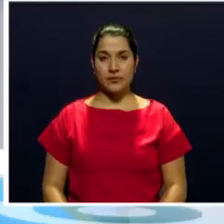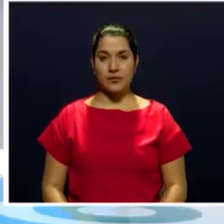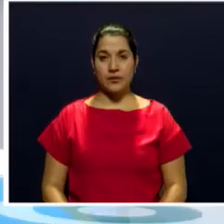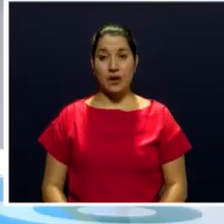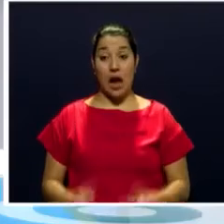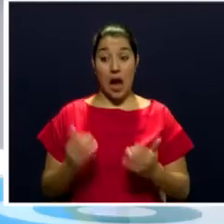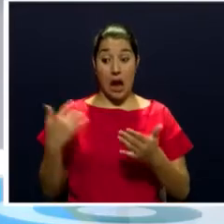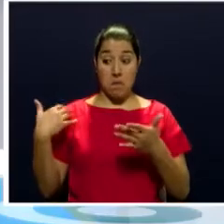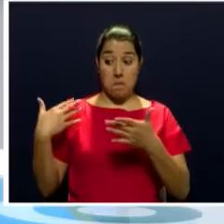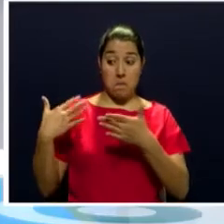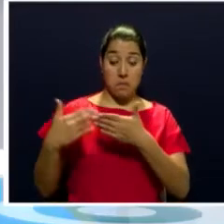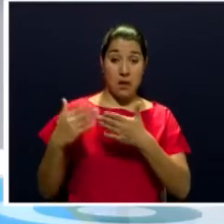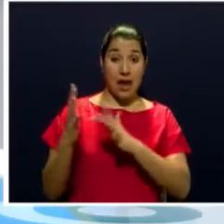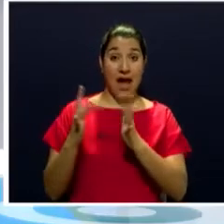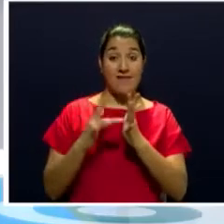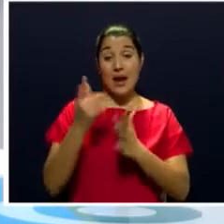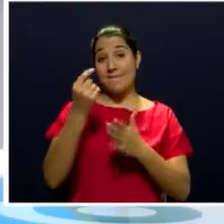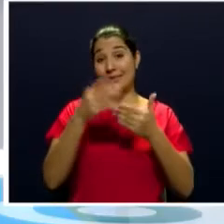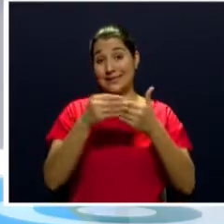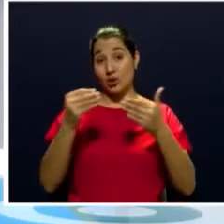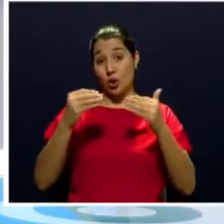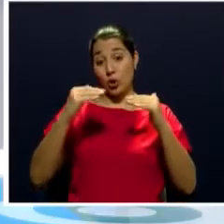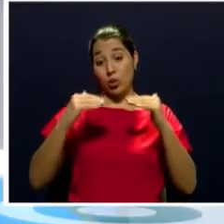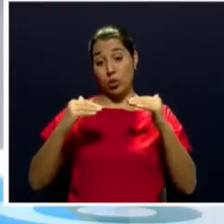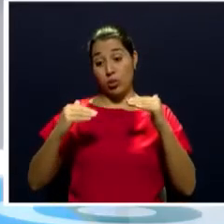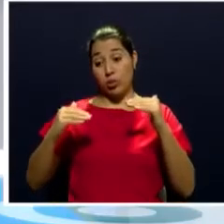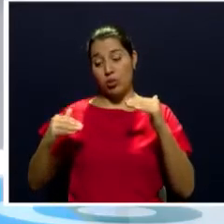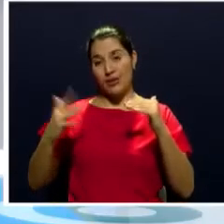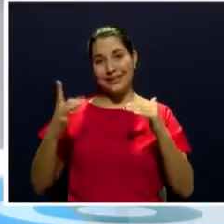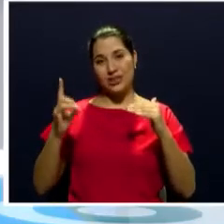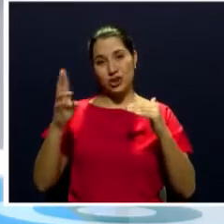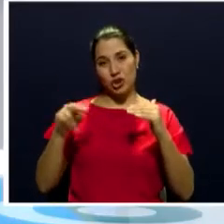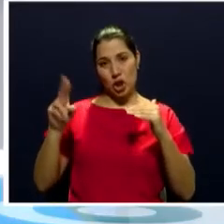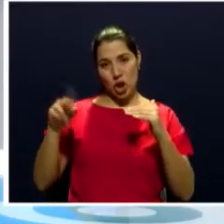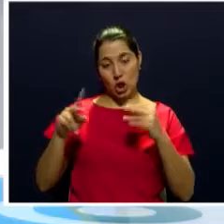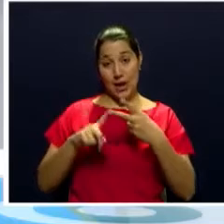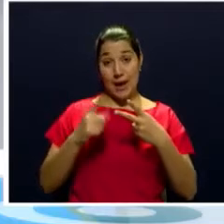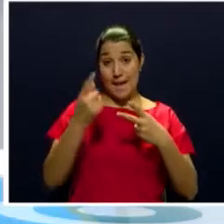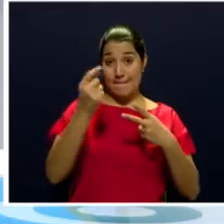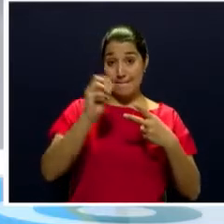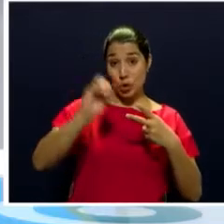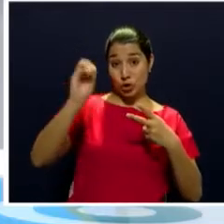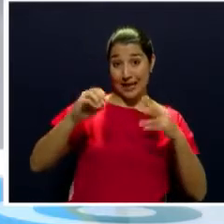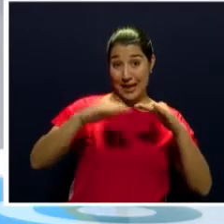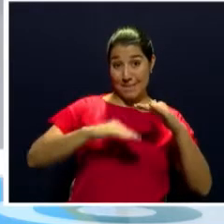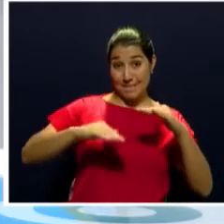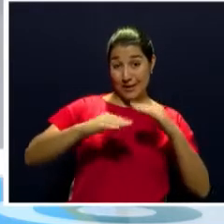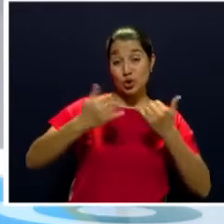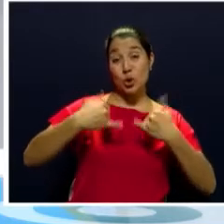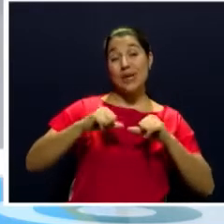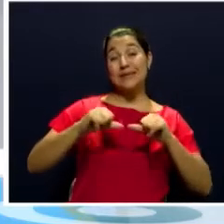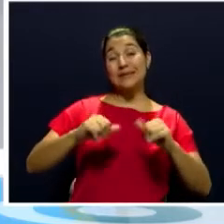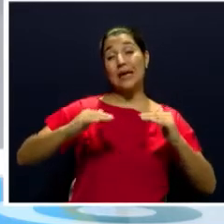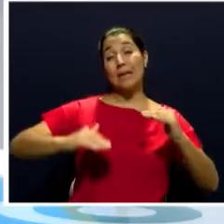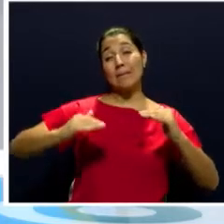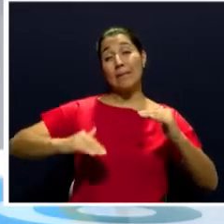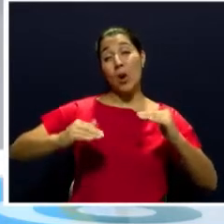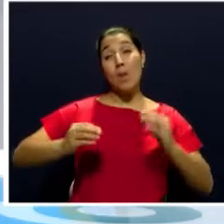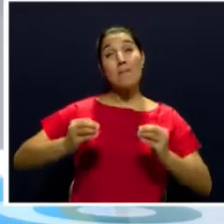de abril, el valor del dólar cayó 18 colones y la tasa básica pasiva se mantiene en su nivel más bajo desde